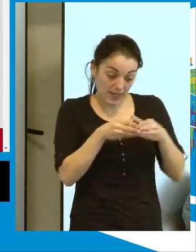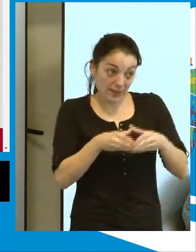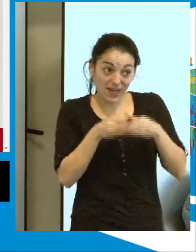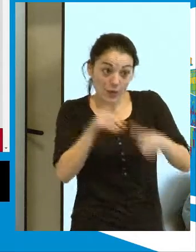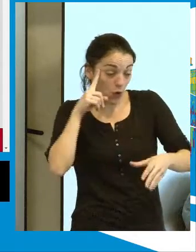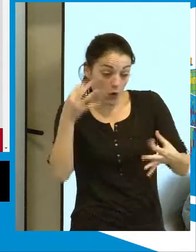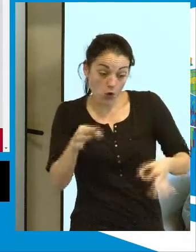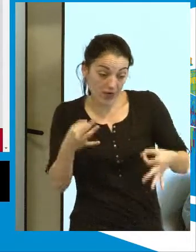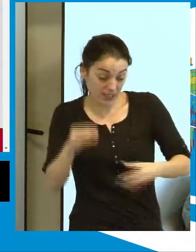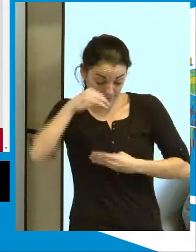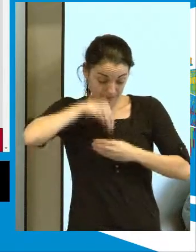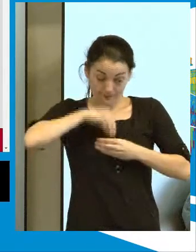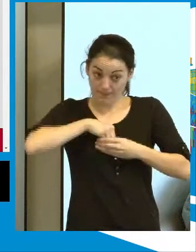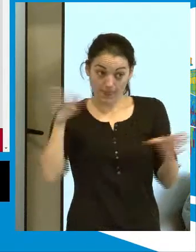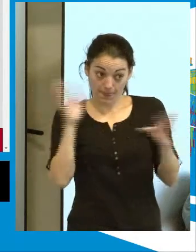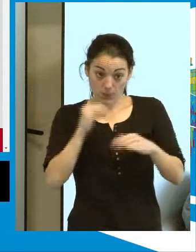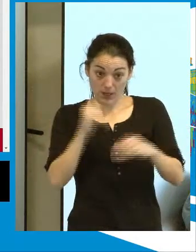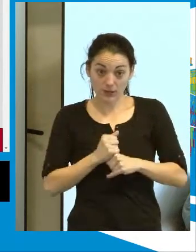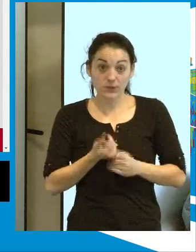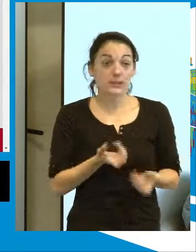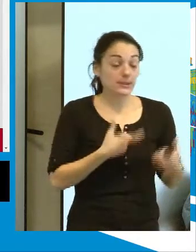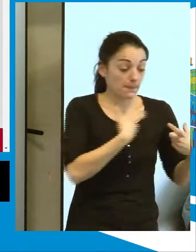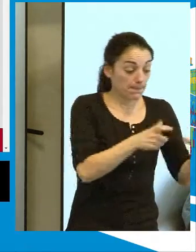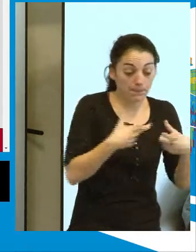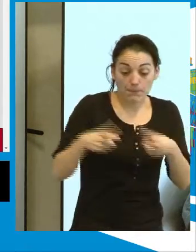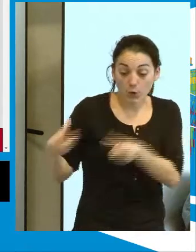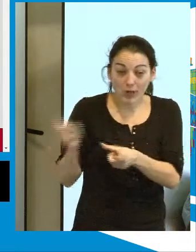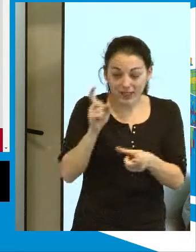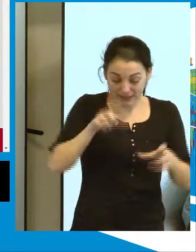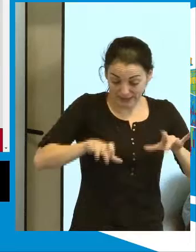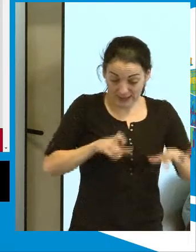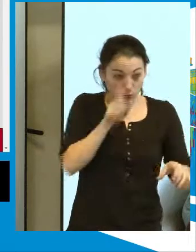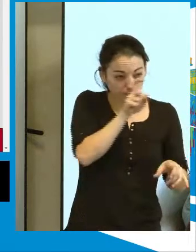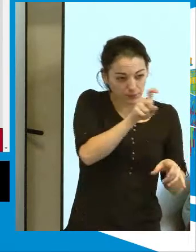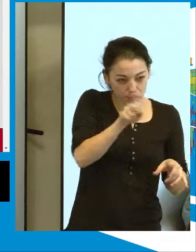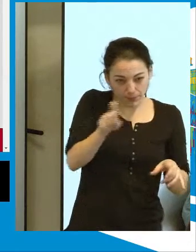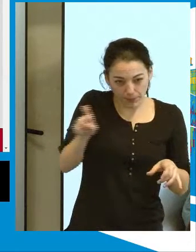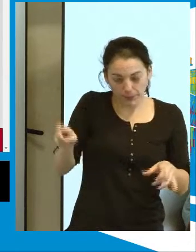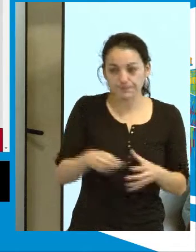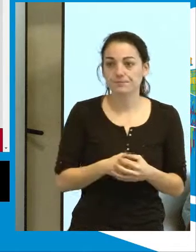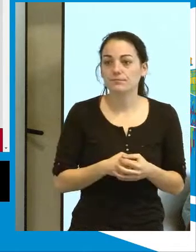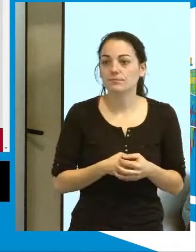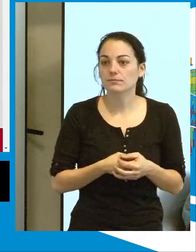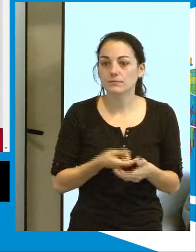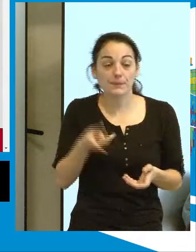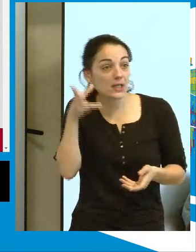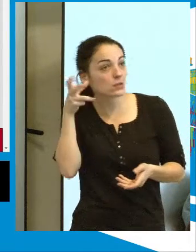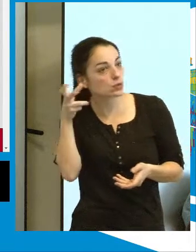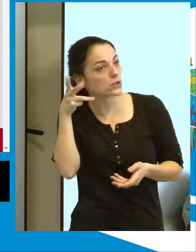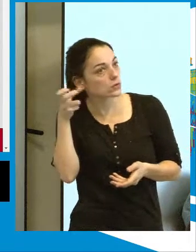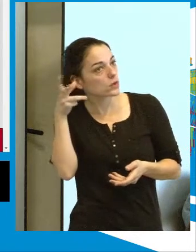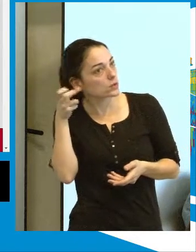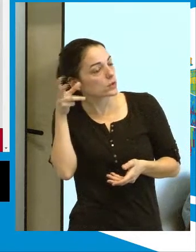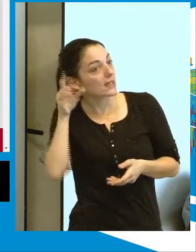¿no? Entonces ellos pueden navegar por bloques de contenidos pinchando en el teclado y la locución, la hemos estado escuchando, pero la locución